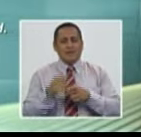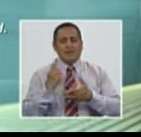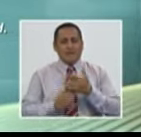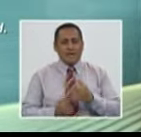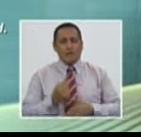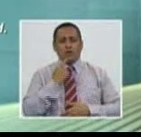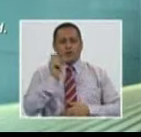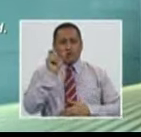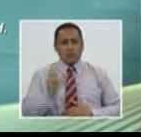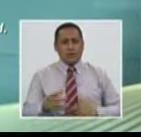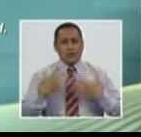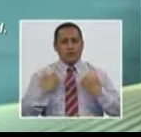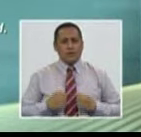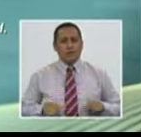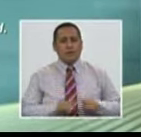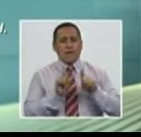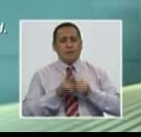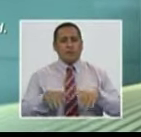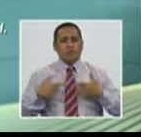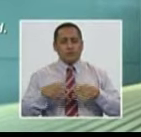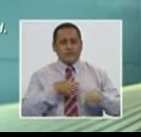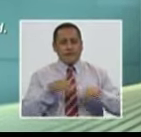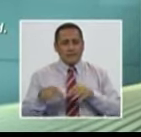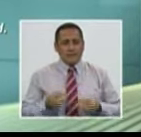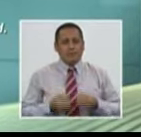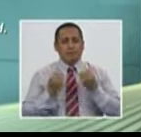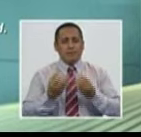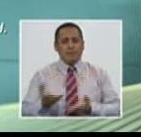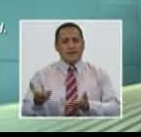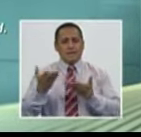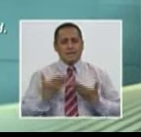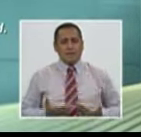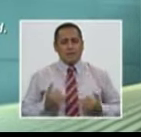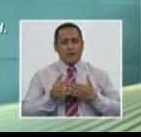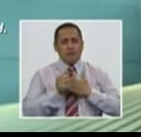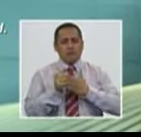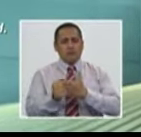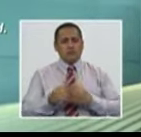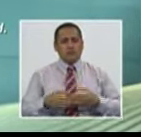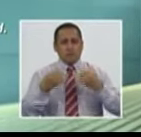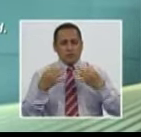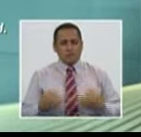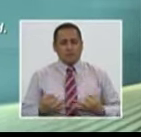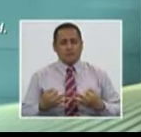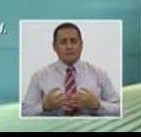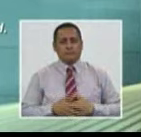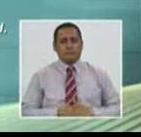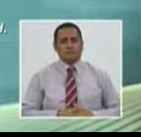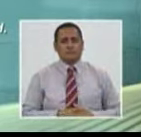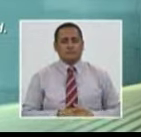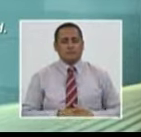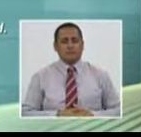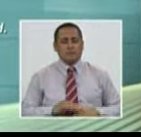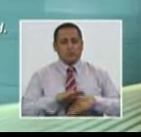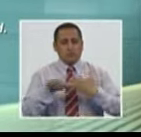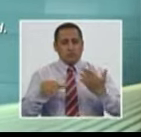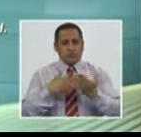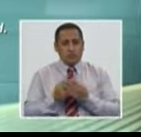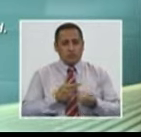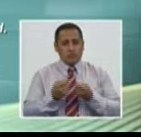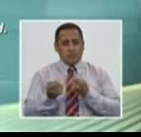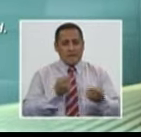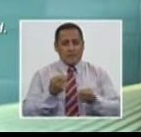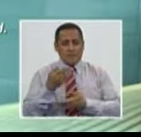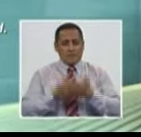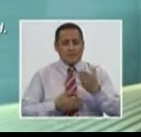qué es lo que un abogado también podría hacer para recibir la orientación adecuada todos